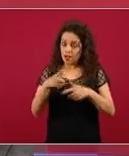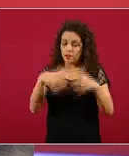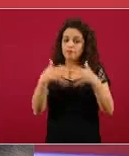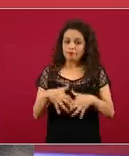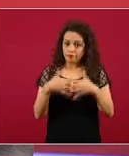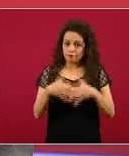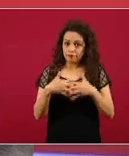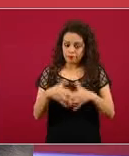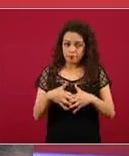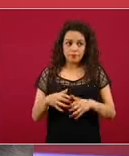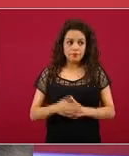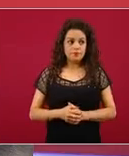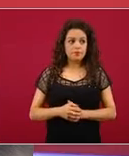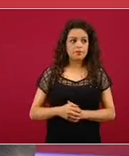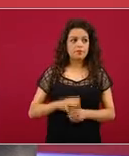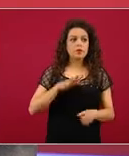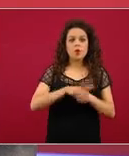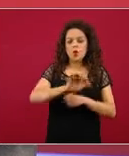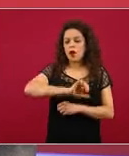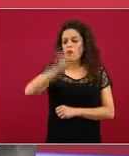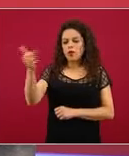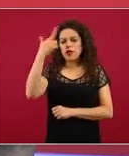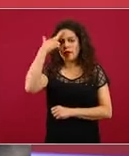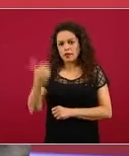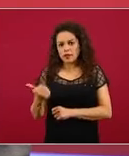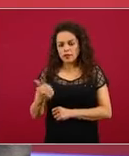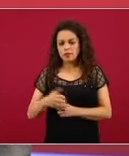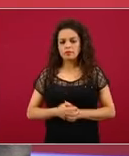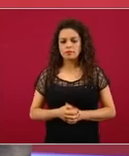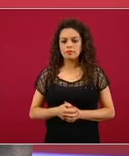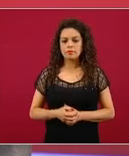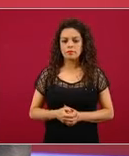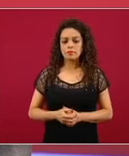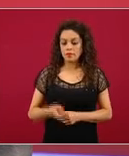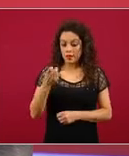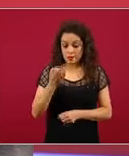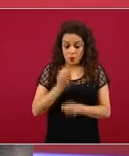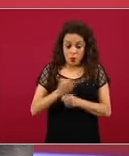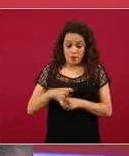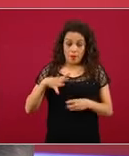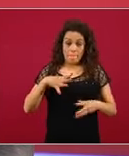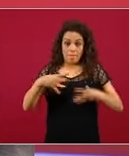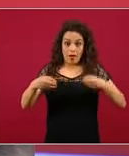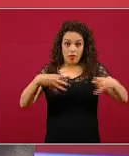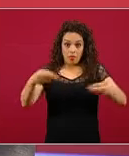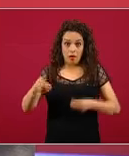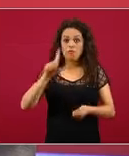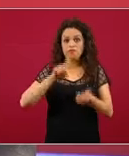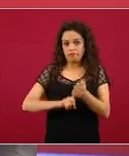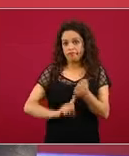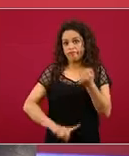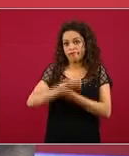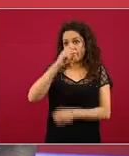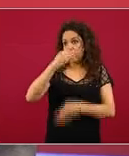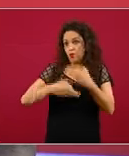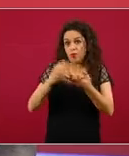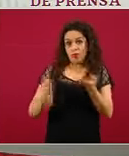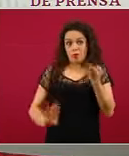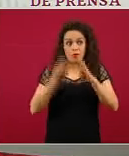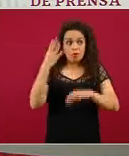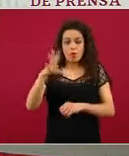otra razón fue la sobredemanda. En la medida en que está esta pandemia que afecta a todo el mundo, hay una gran cantidad de